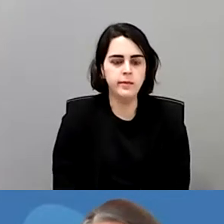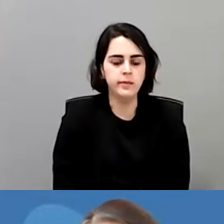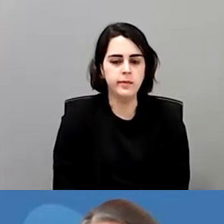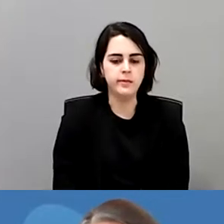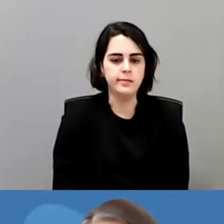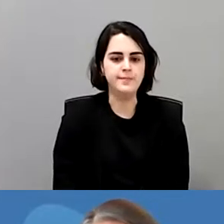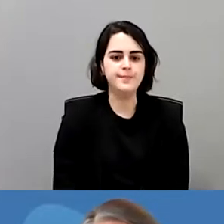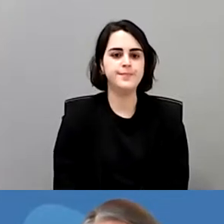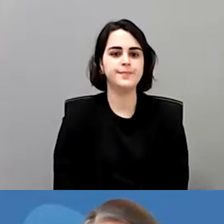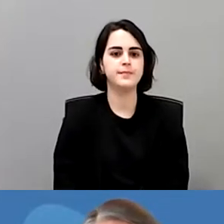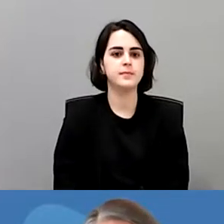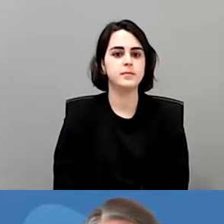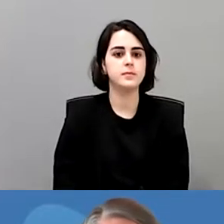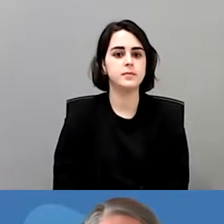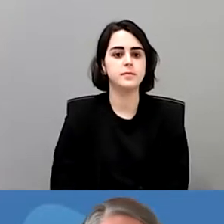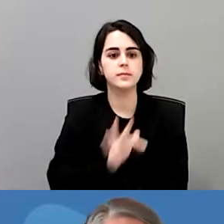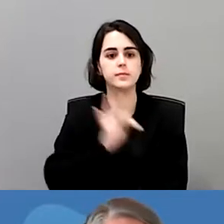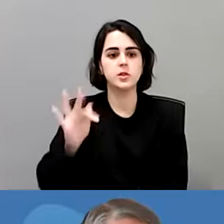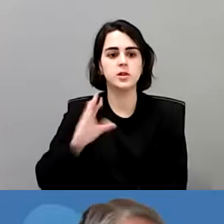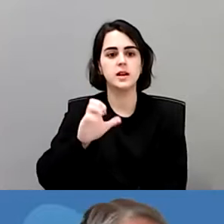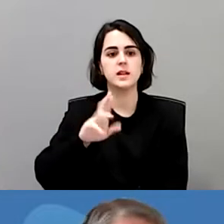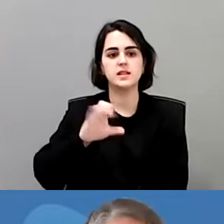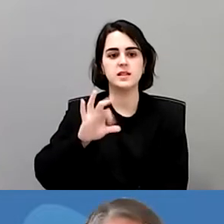Y nada, ahí Cristina, si te parece,